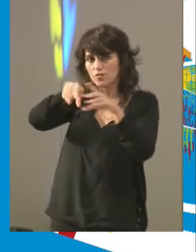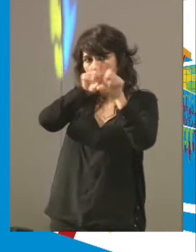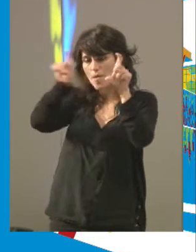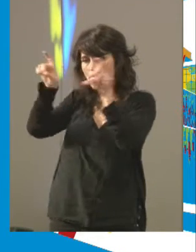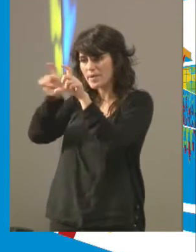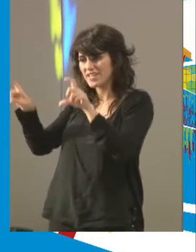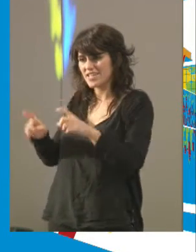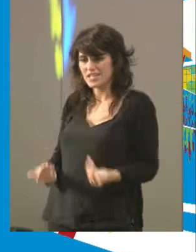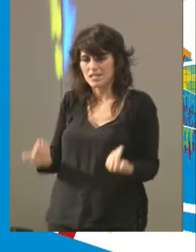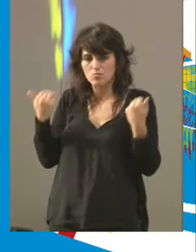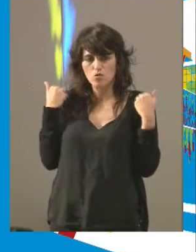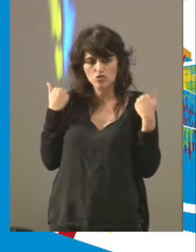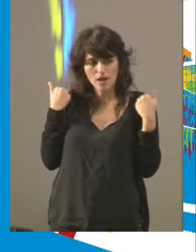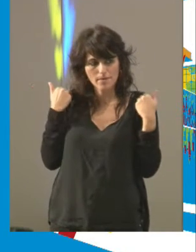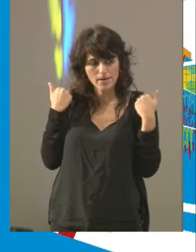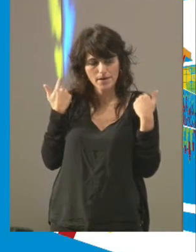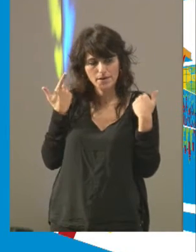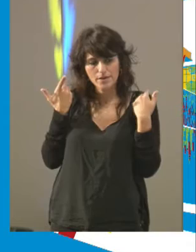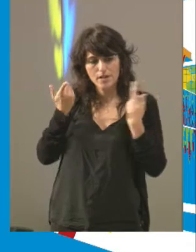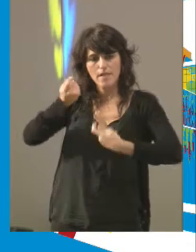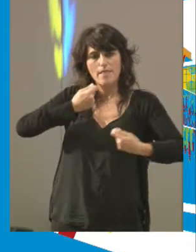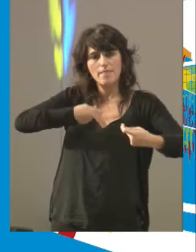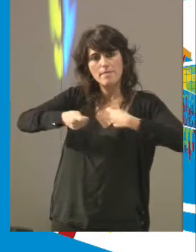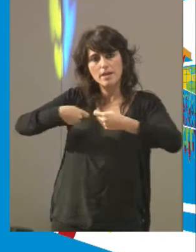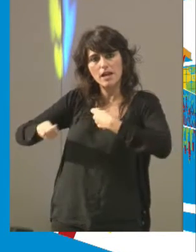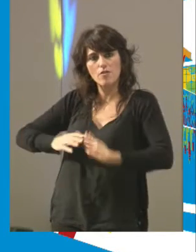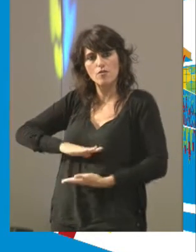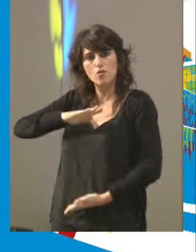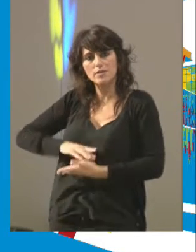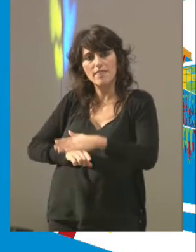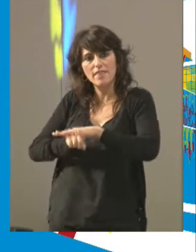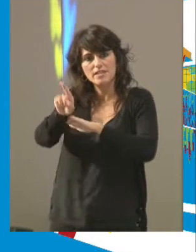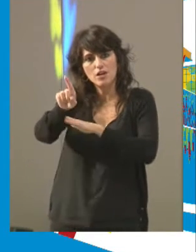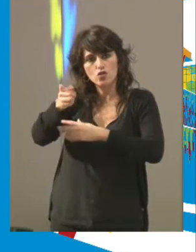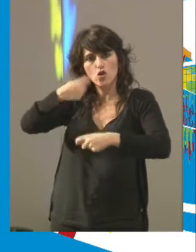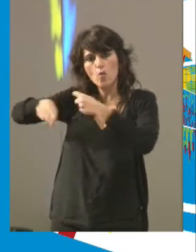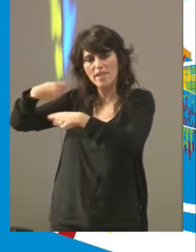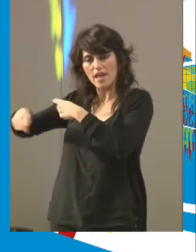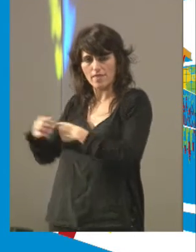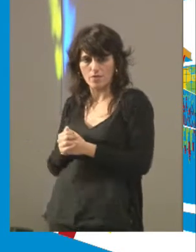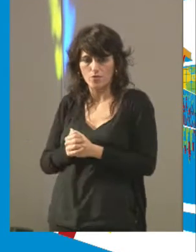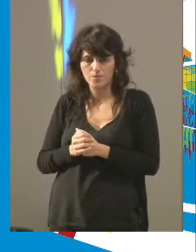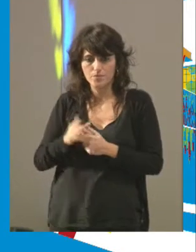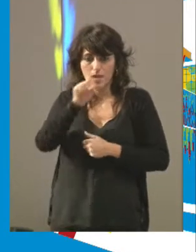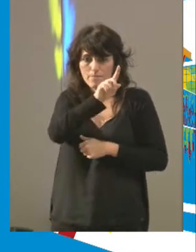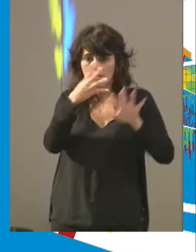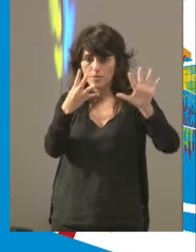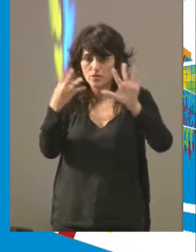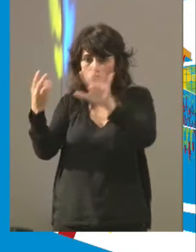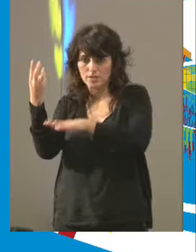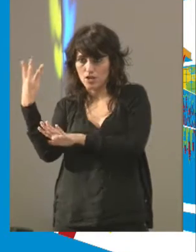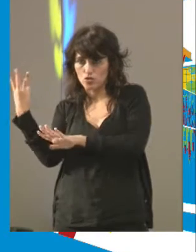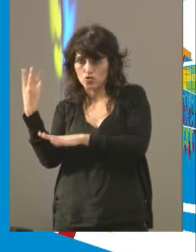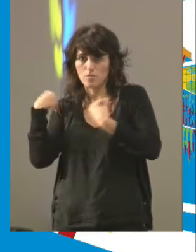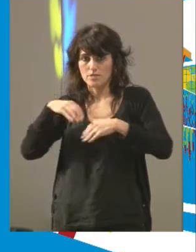siendo responsable en el pasado de análisis de mercado, estrategia, definición y desarrollo y comercialización. Desde 1998 desarrolla